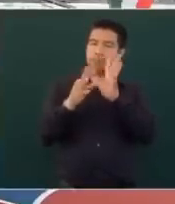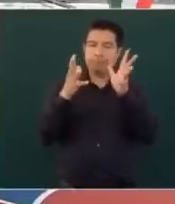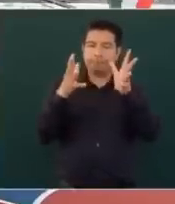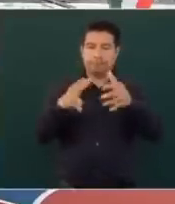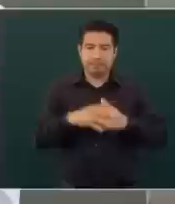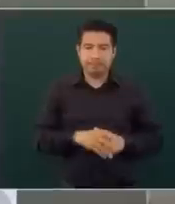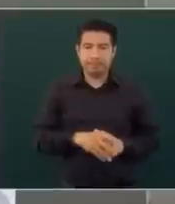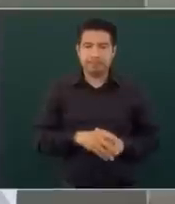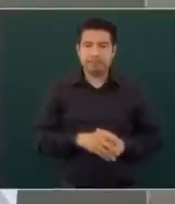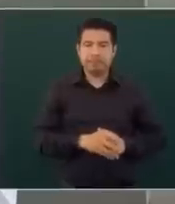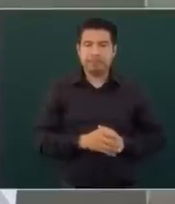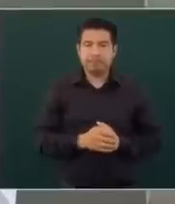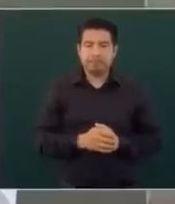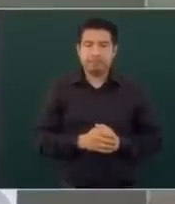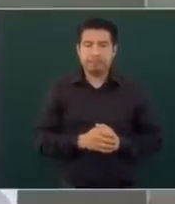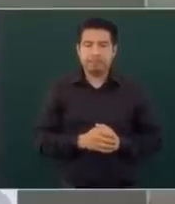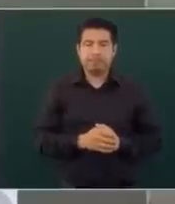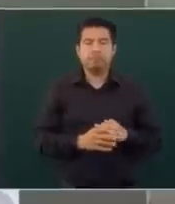para tener